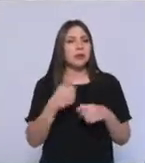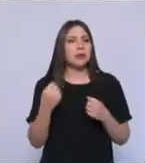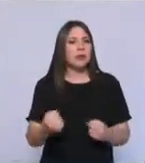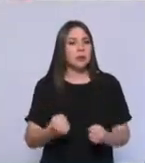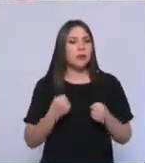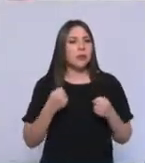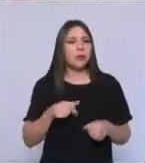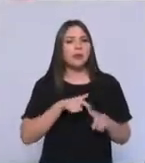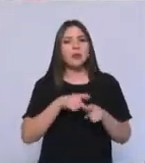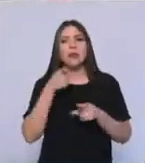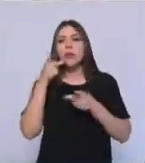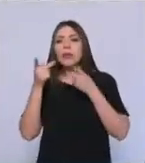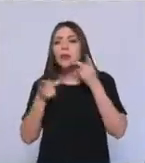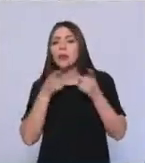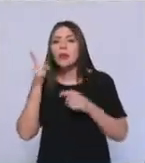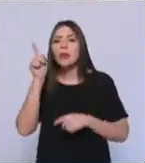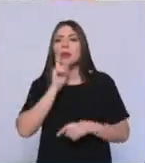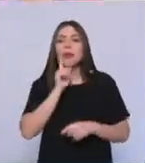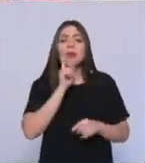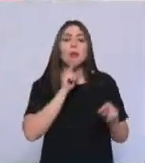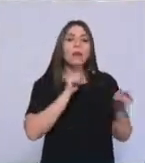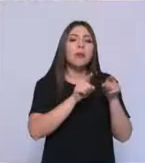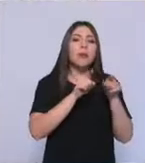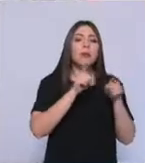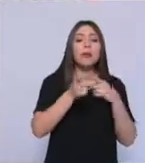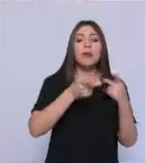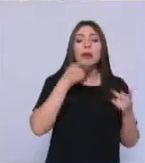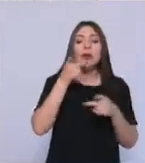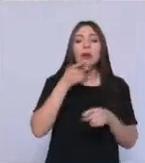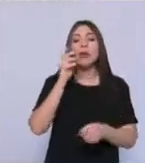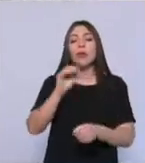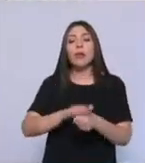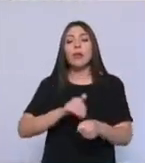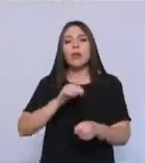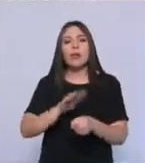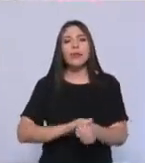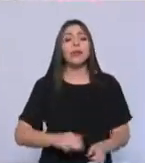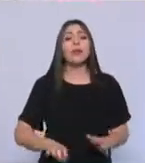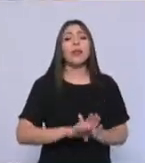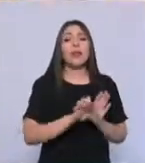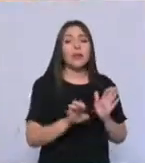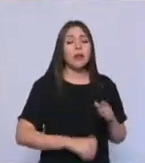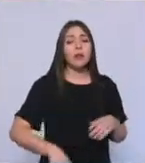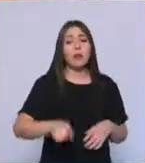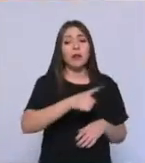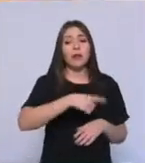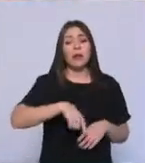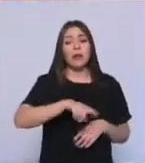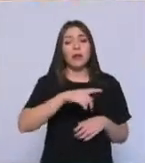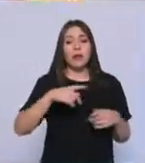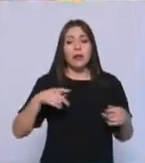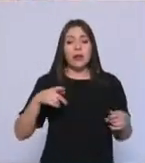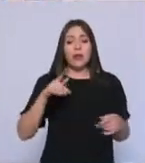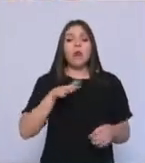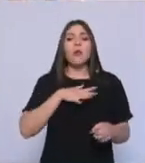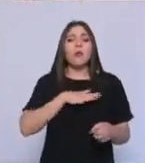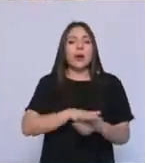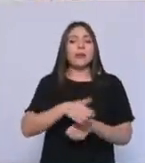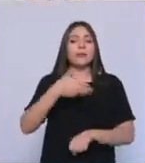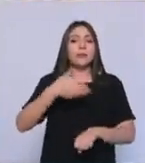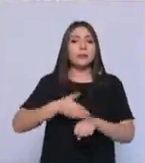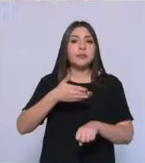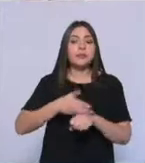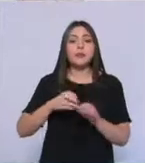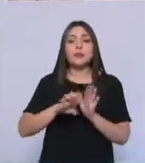en la calle, siendo esto pues una conducta reprobable. ¿Cuáles serán las sanciones a las que deberán enfrentar